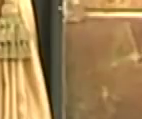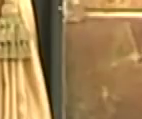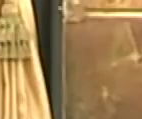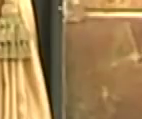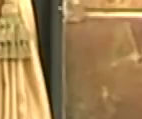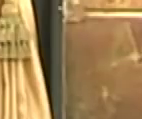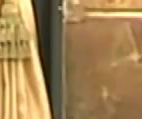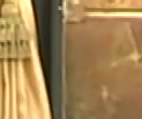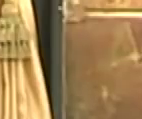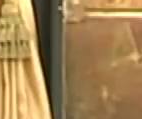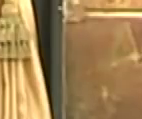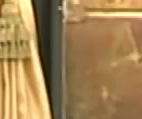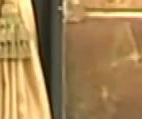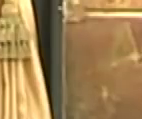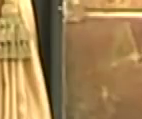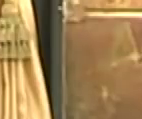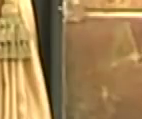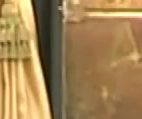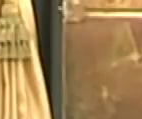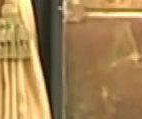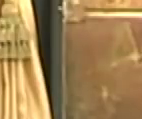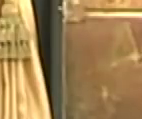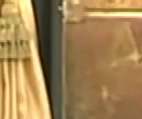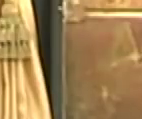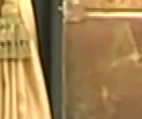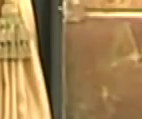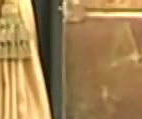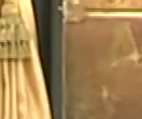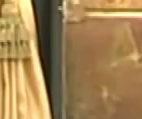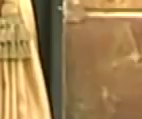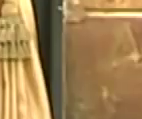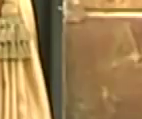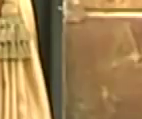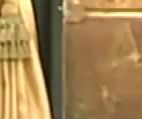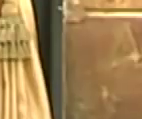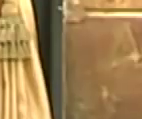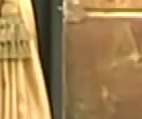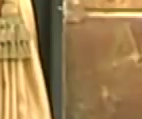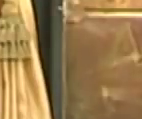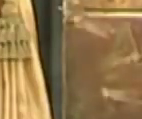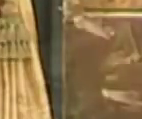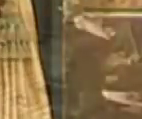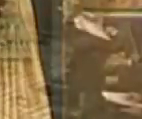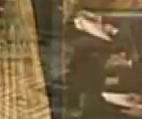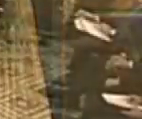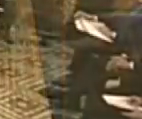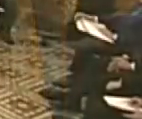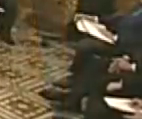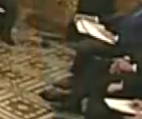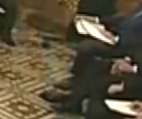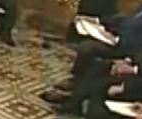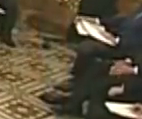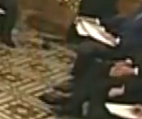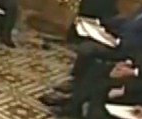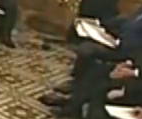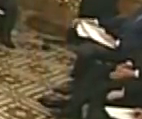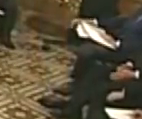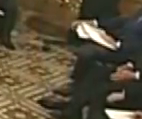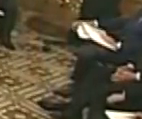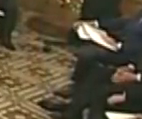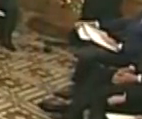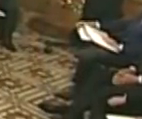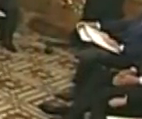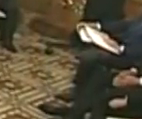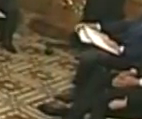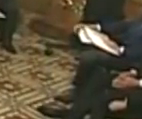muy por encima de los costos. Llegamos a recoger productos de hasta 10.000% de